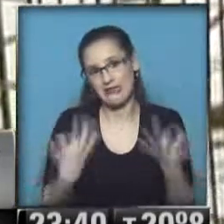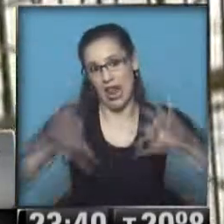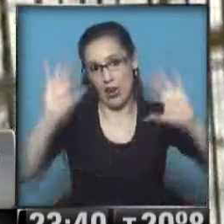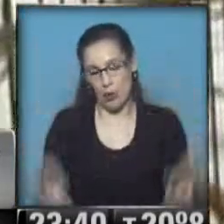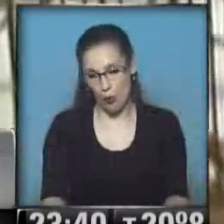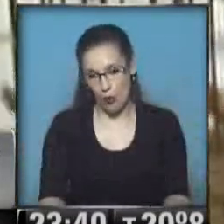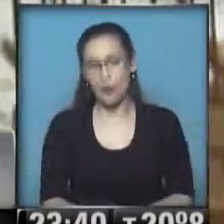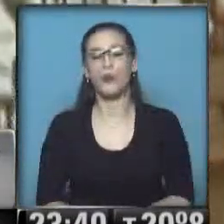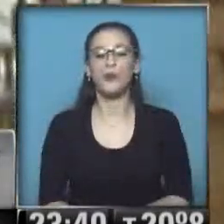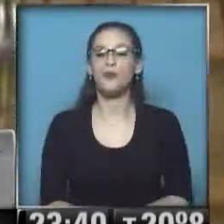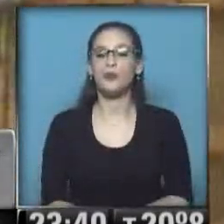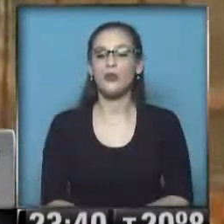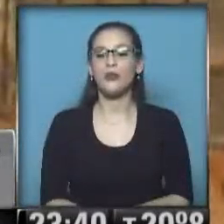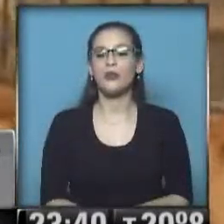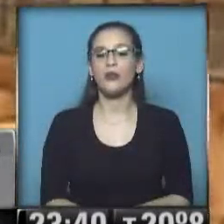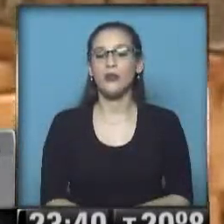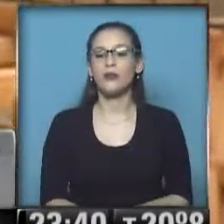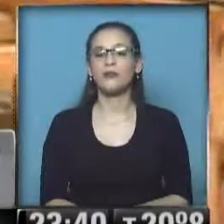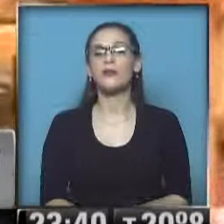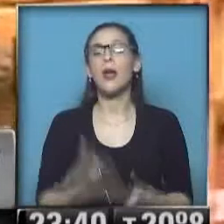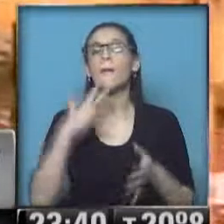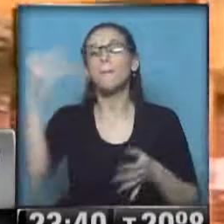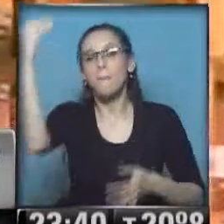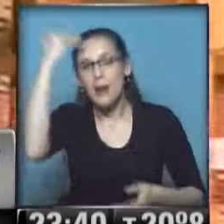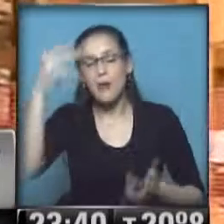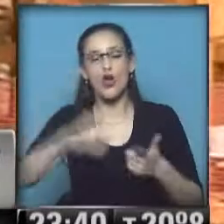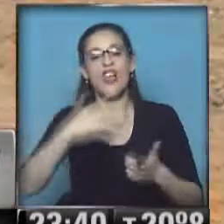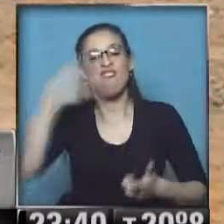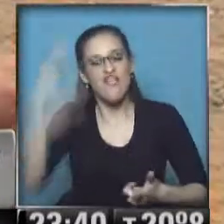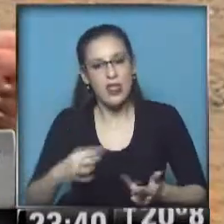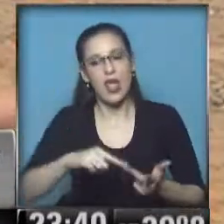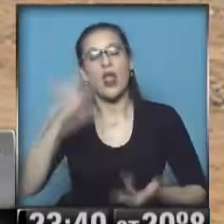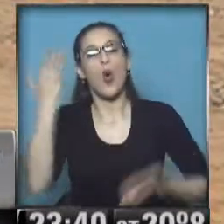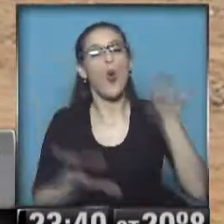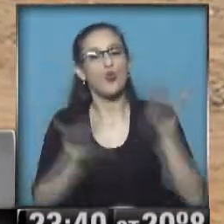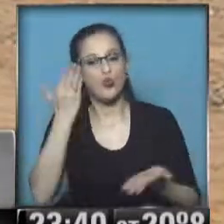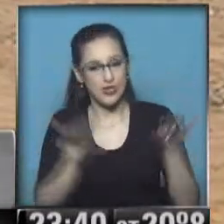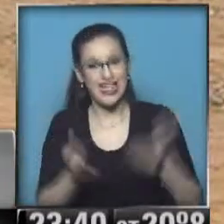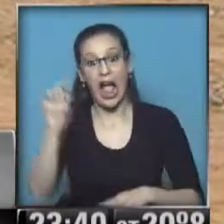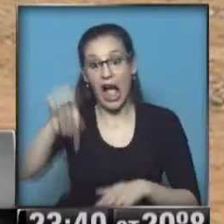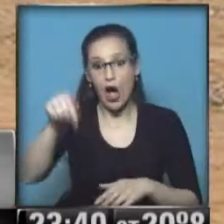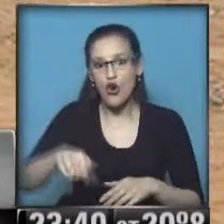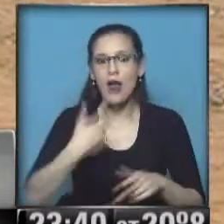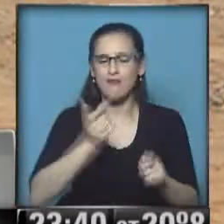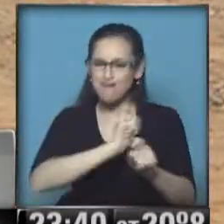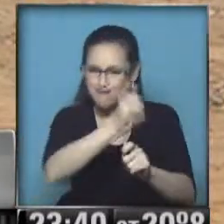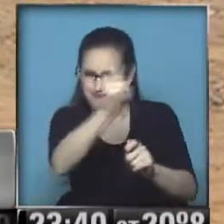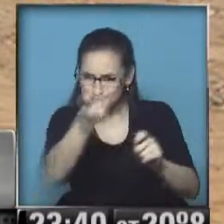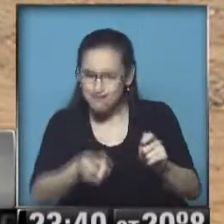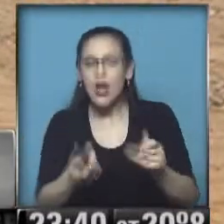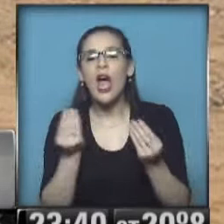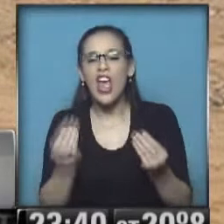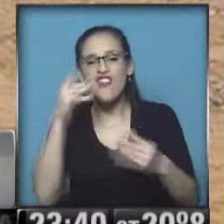que representan la memoria, la verdad y la justicia están siendo construidos acá, frente a la base